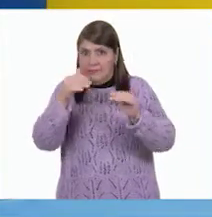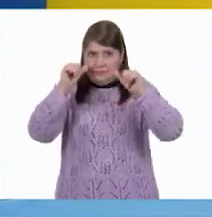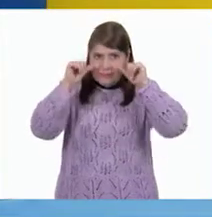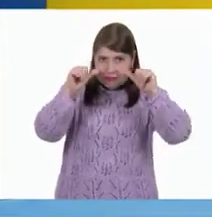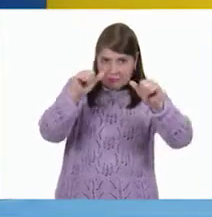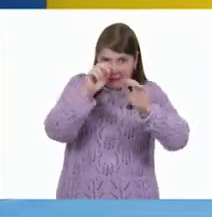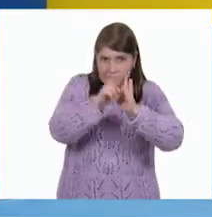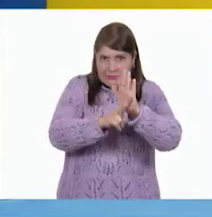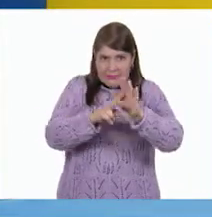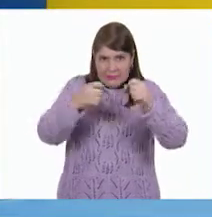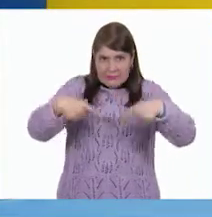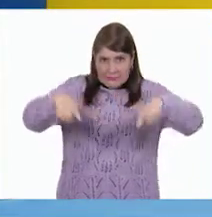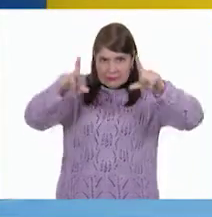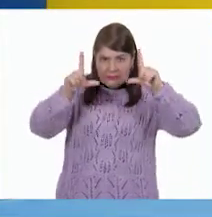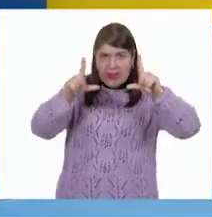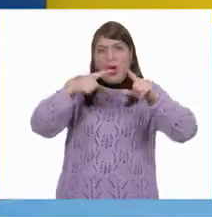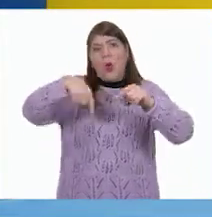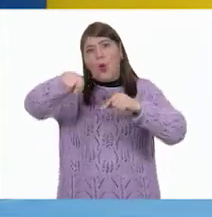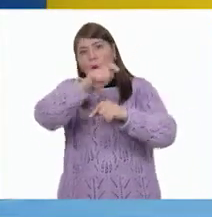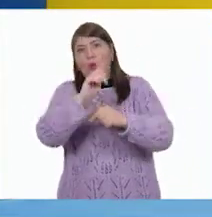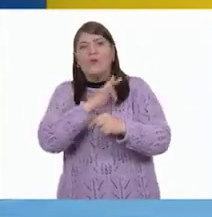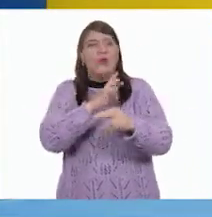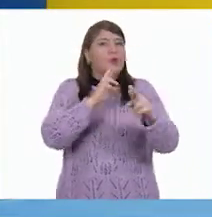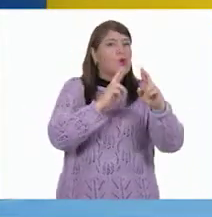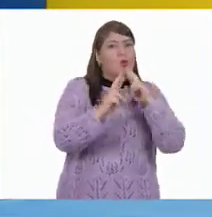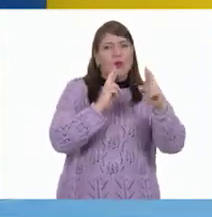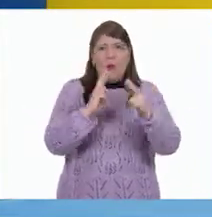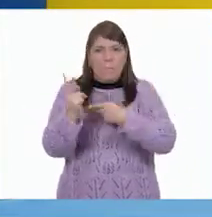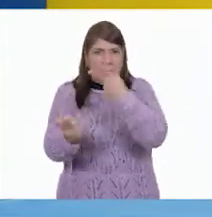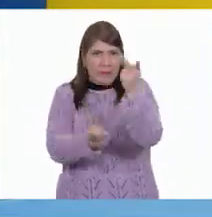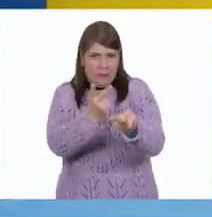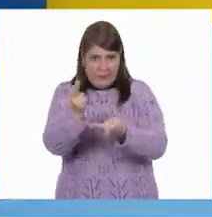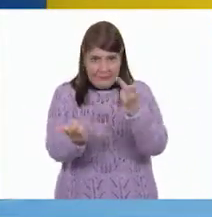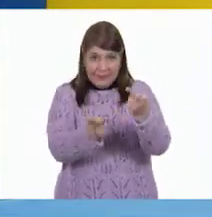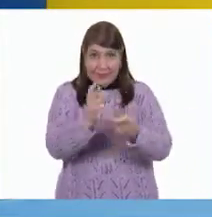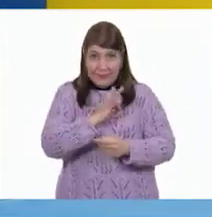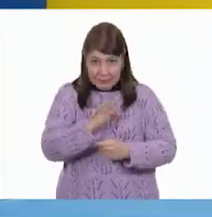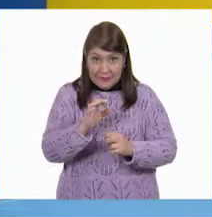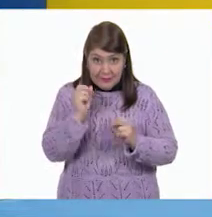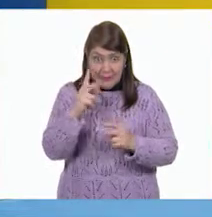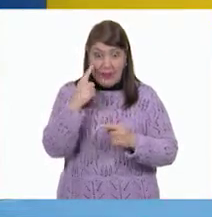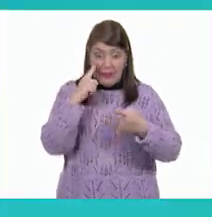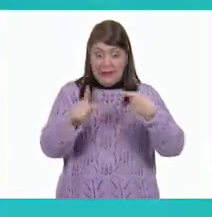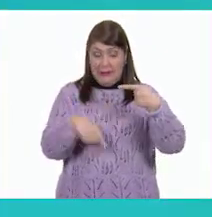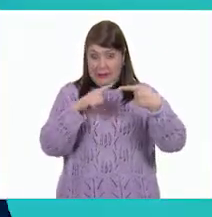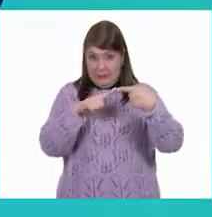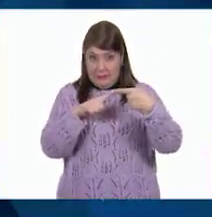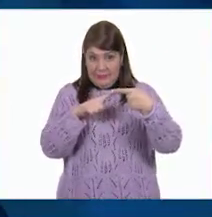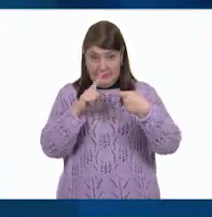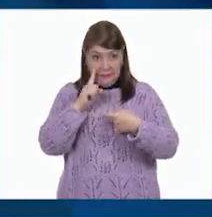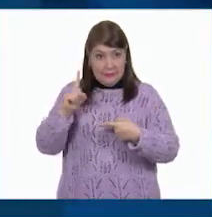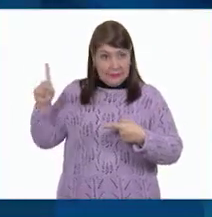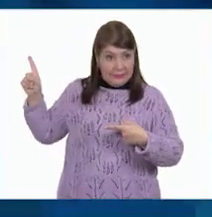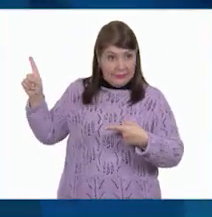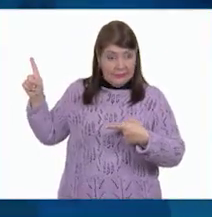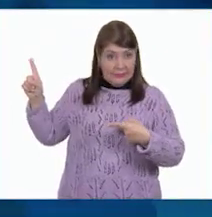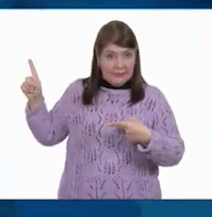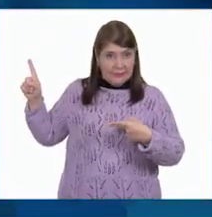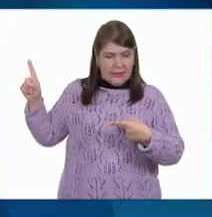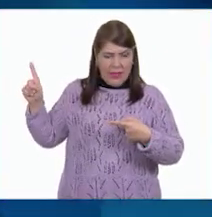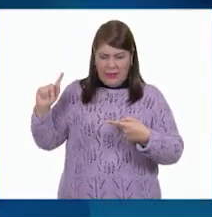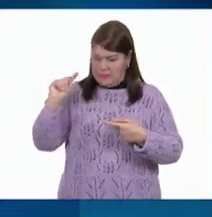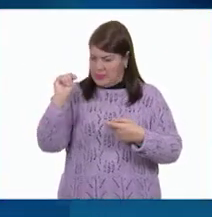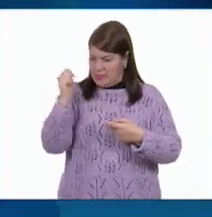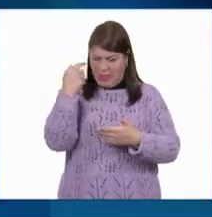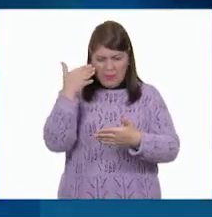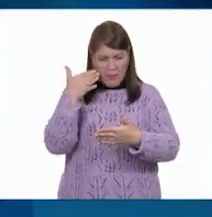atención para que podamos responder después las siguientes preguntas. Número 1. ¿Cuáles fueron los avances